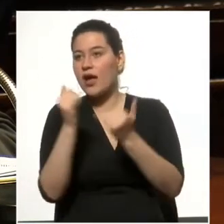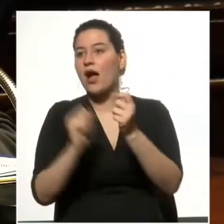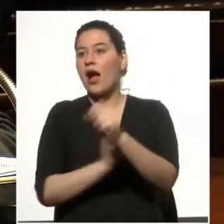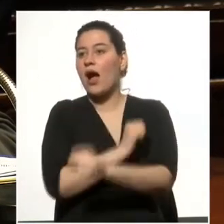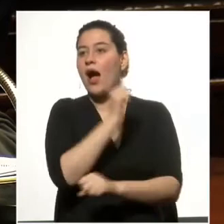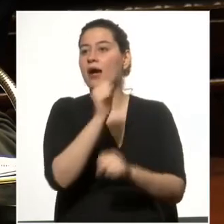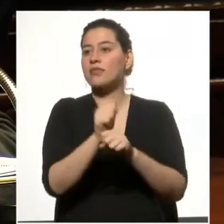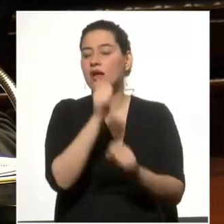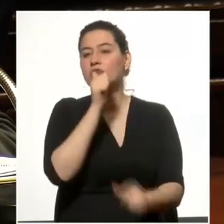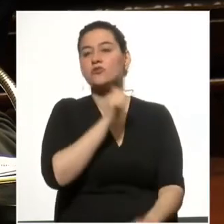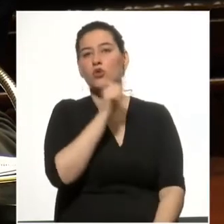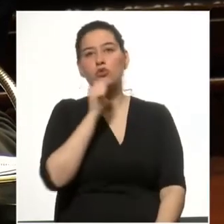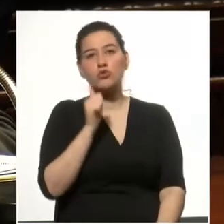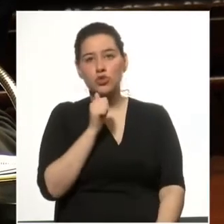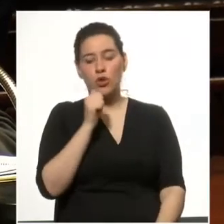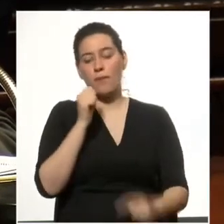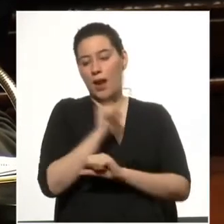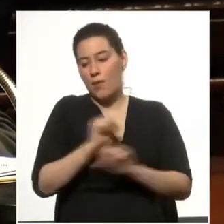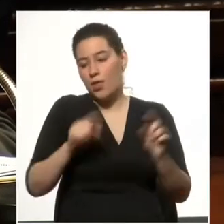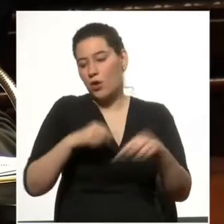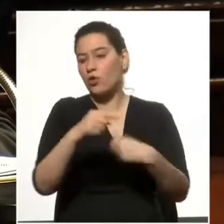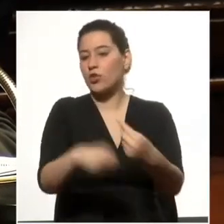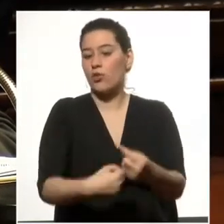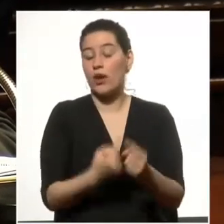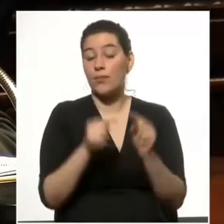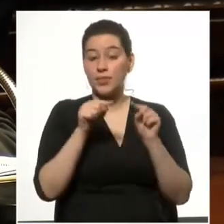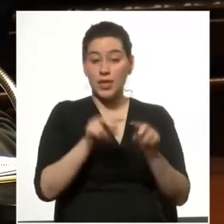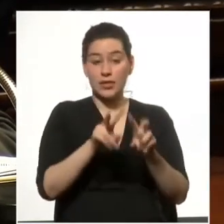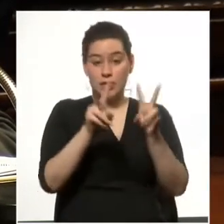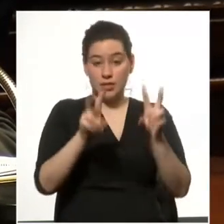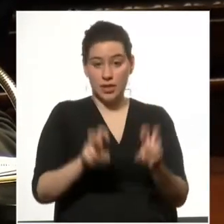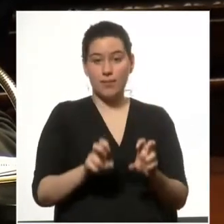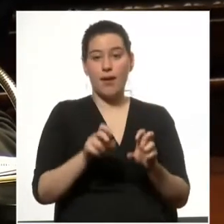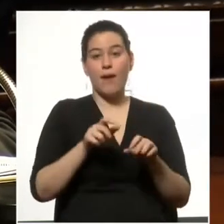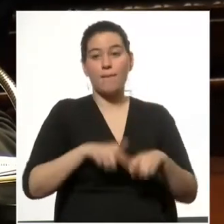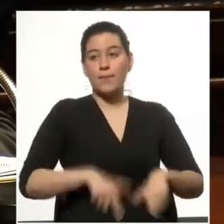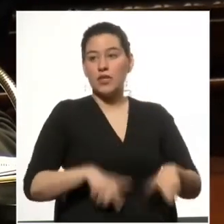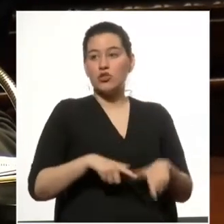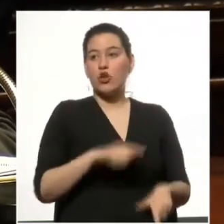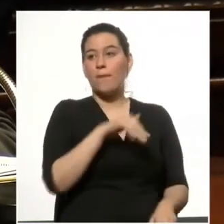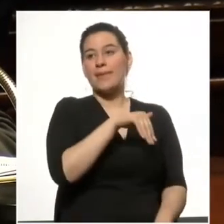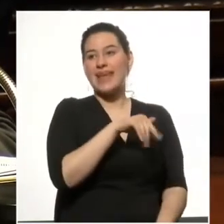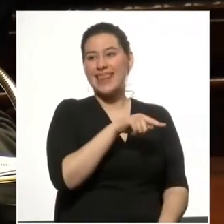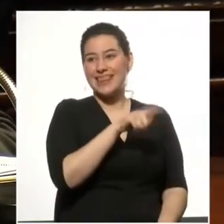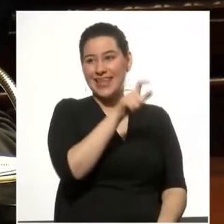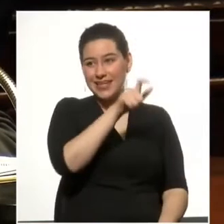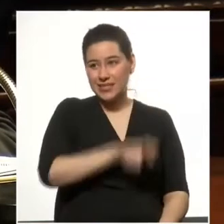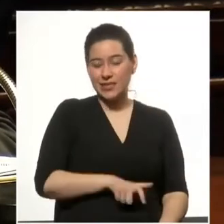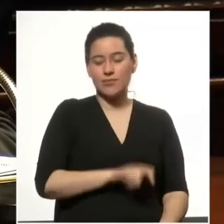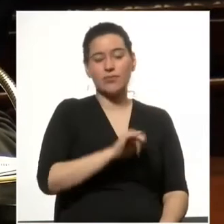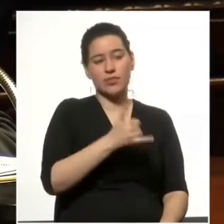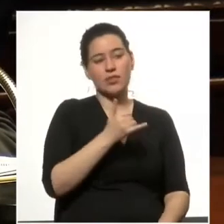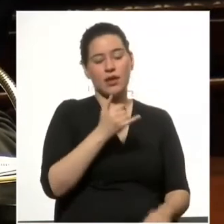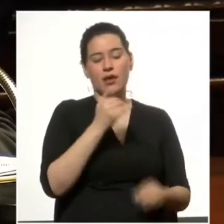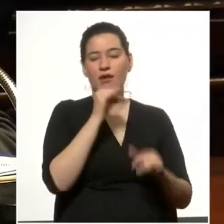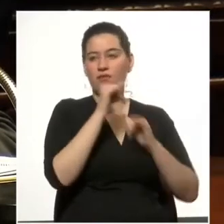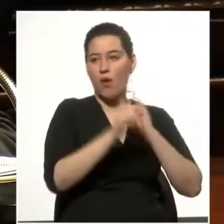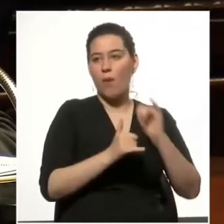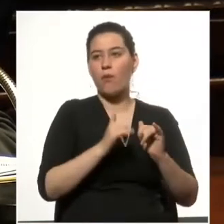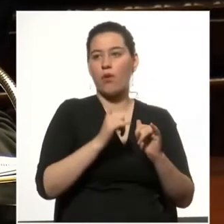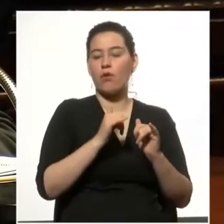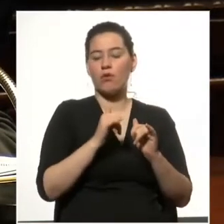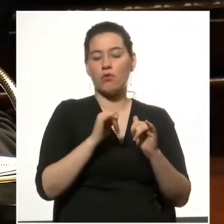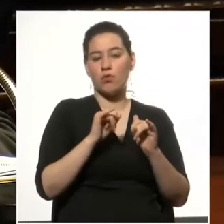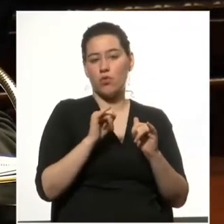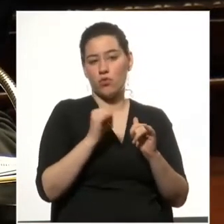posterior resolución de continuar. En esas ocasiones, el ministro Menéndez le informó que había consultado